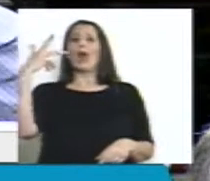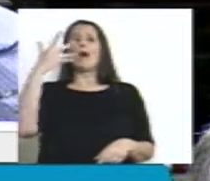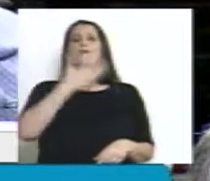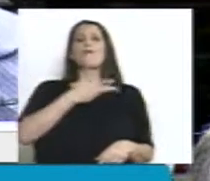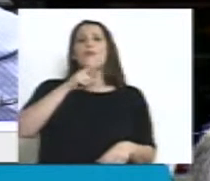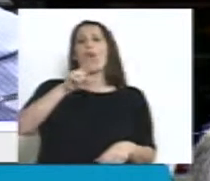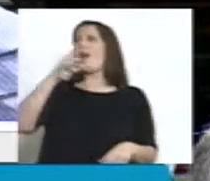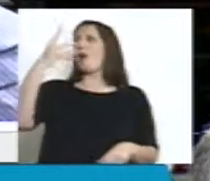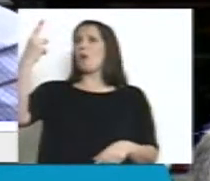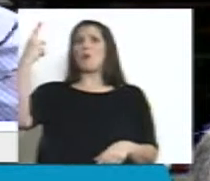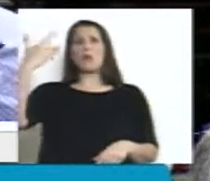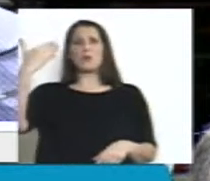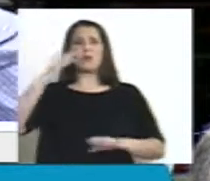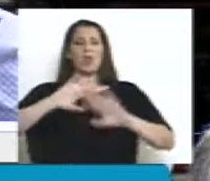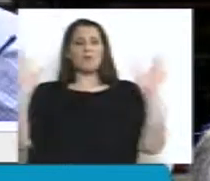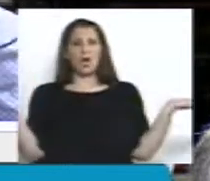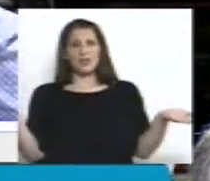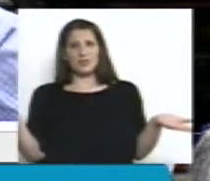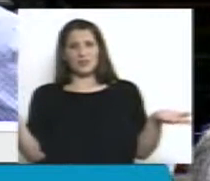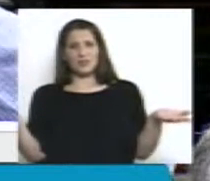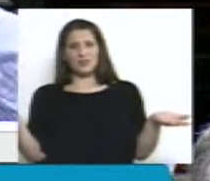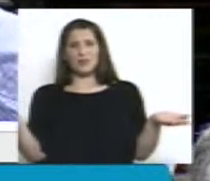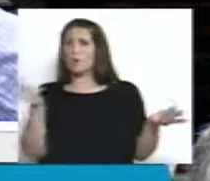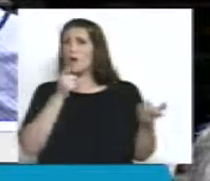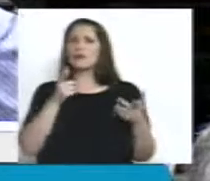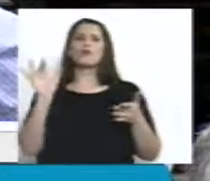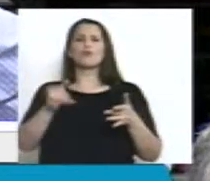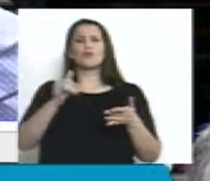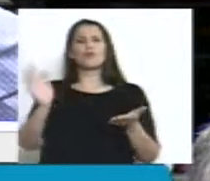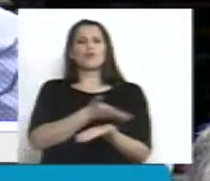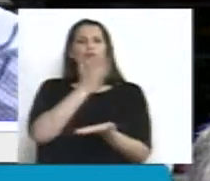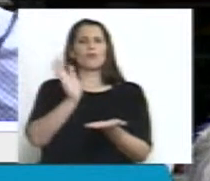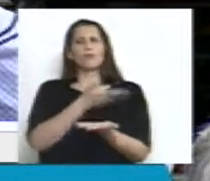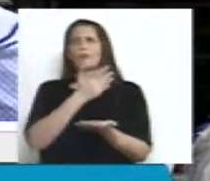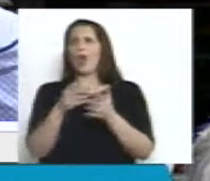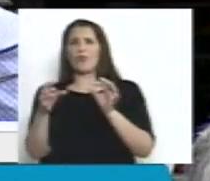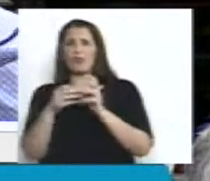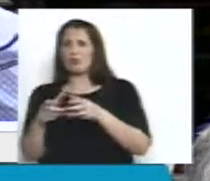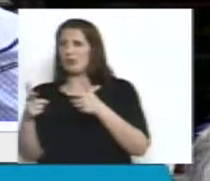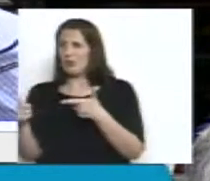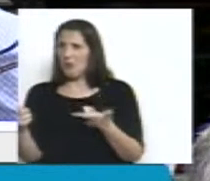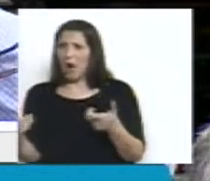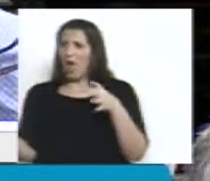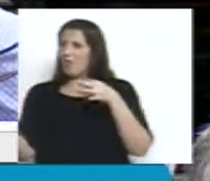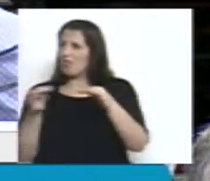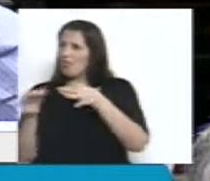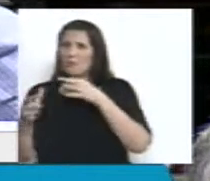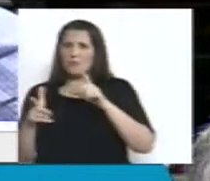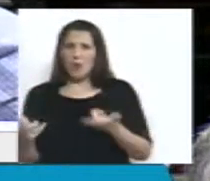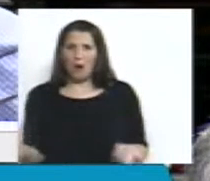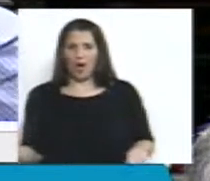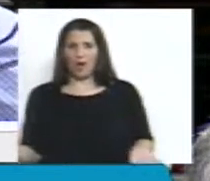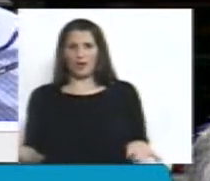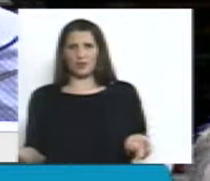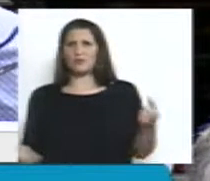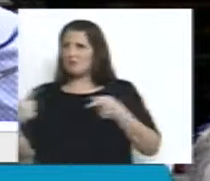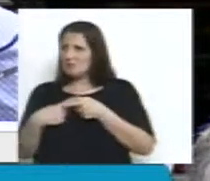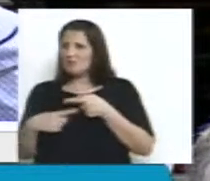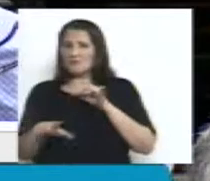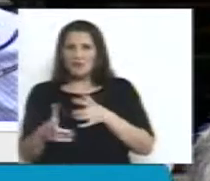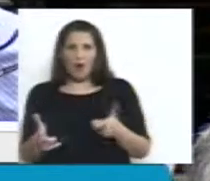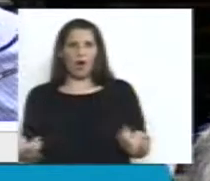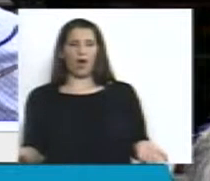que solamente pasen sin discutirse, sin tener un debate en profundidad y que se viole